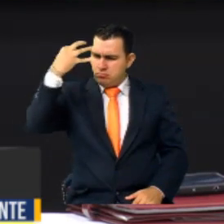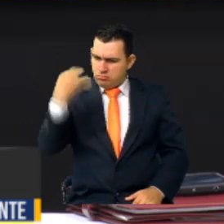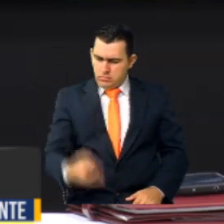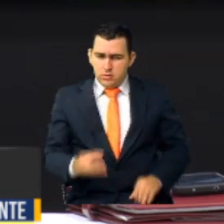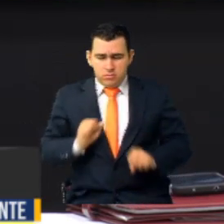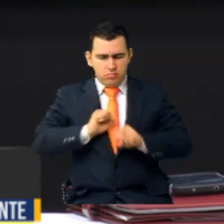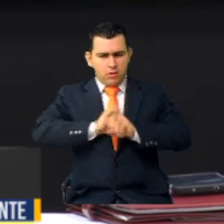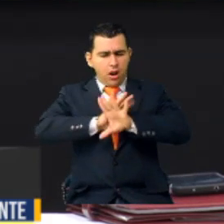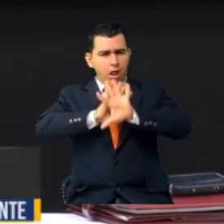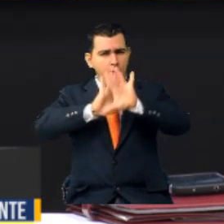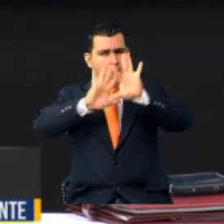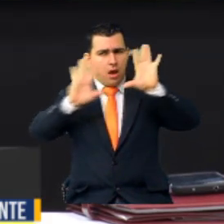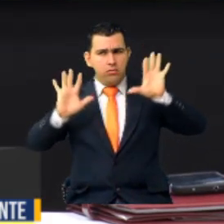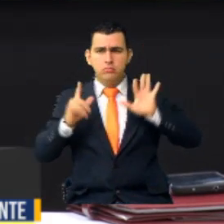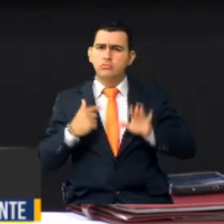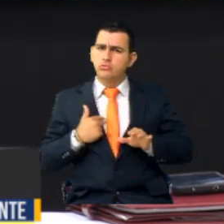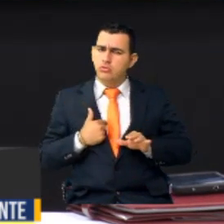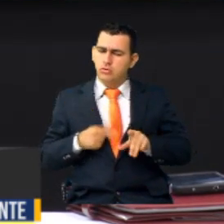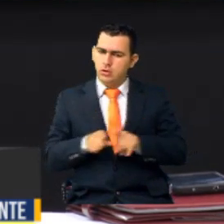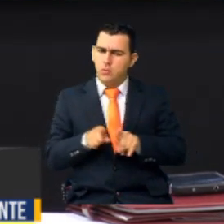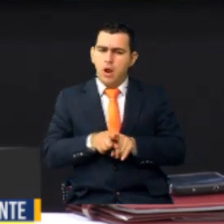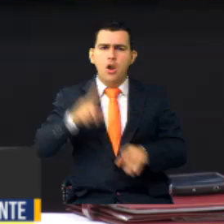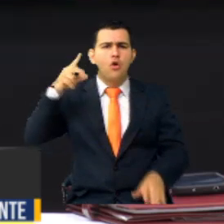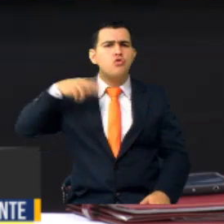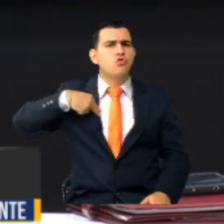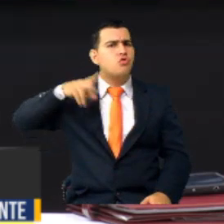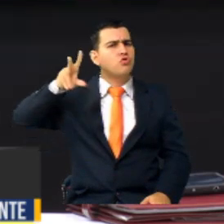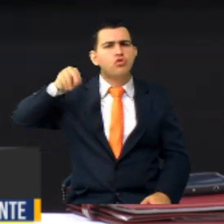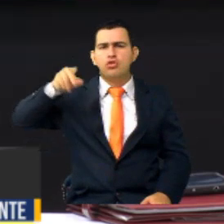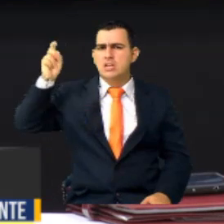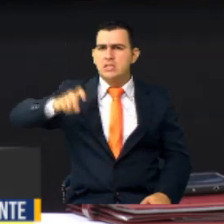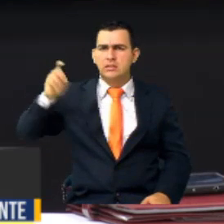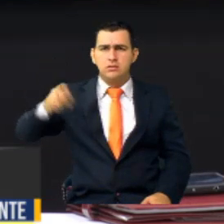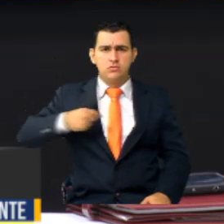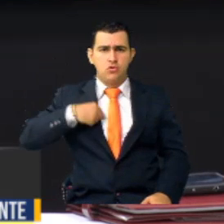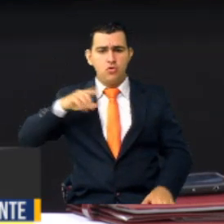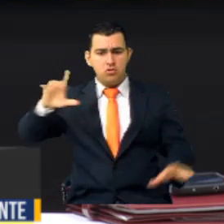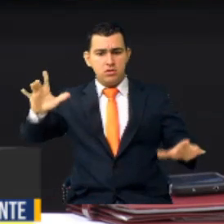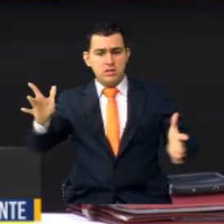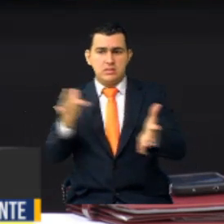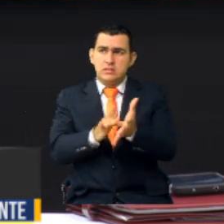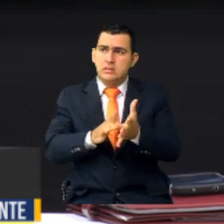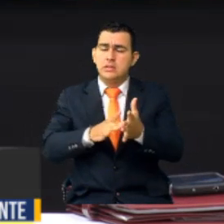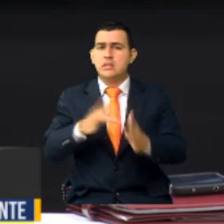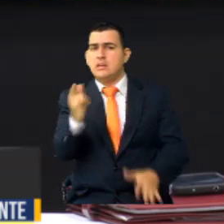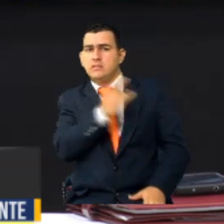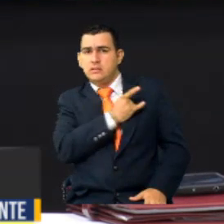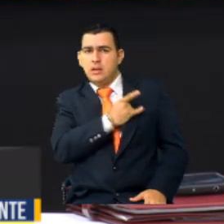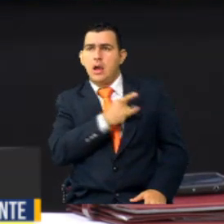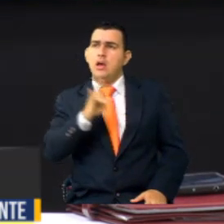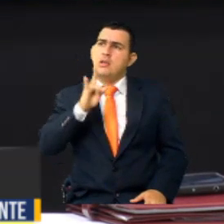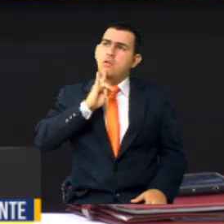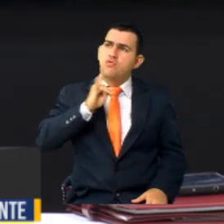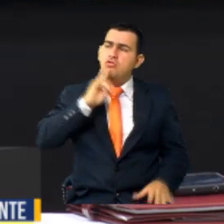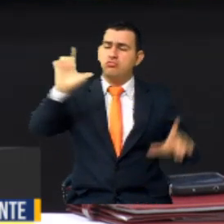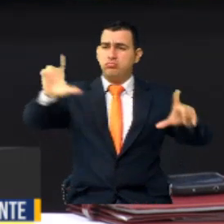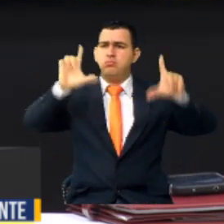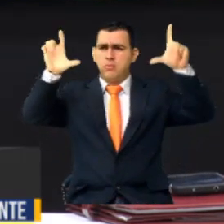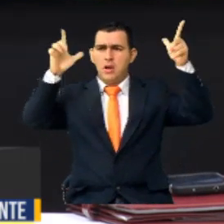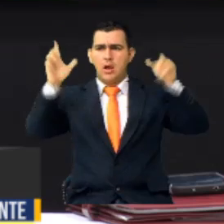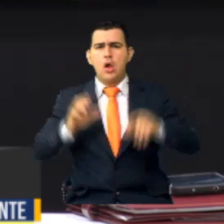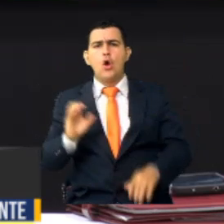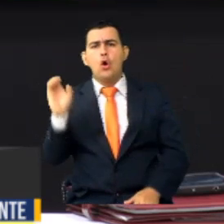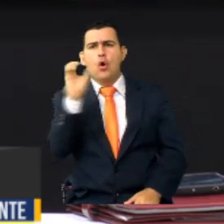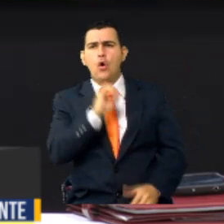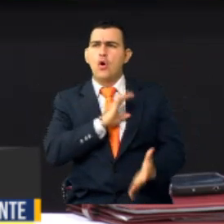para que los recuerdos no se pierdan, no requiero ir a las mejores universidades de los Estados Unidos. No requiero ir a